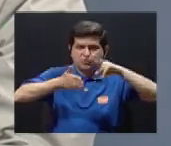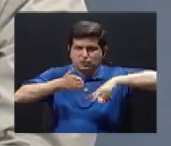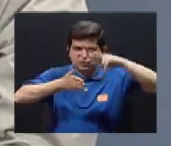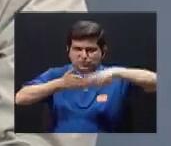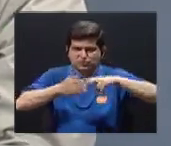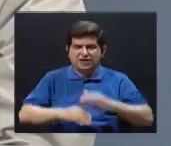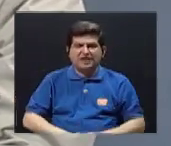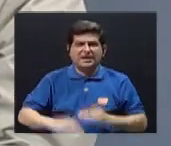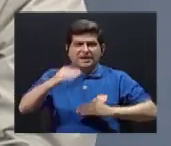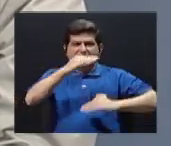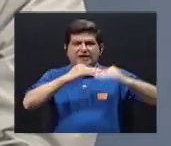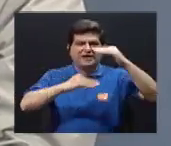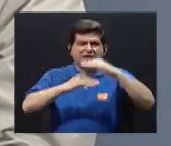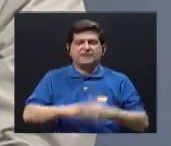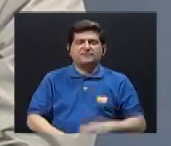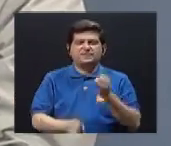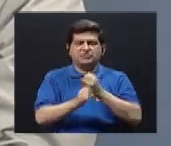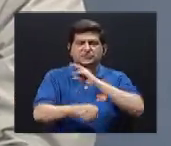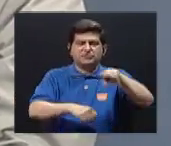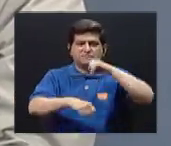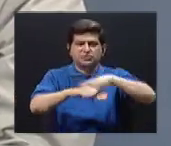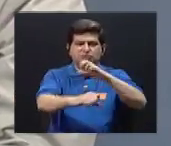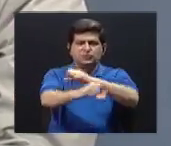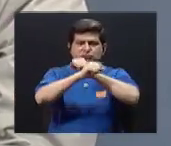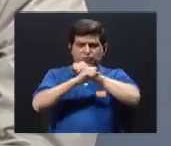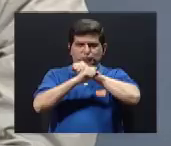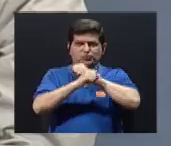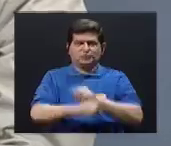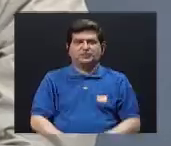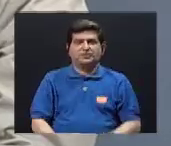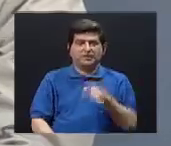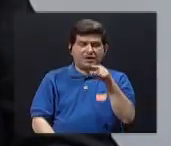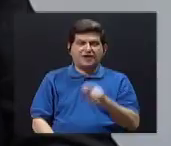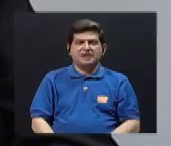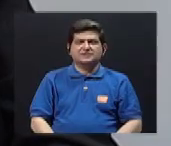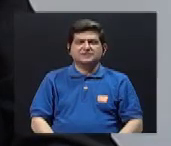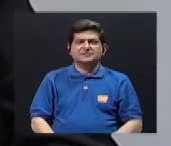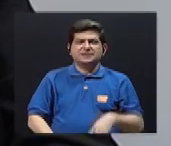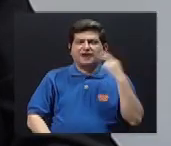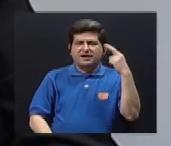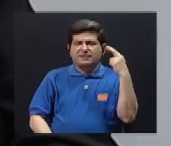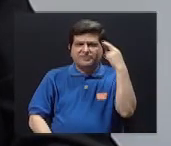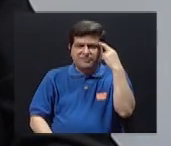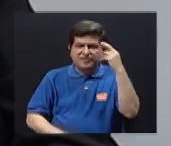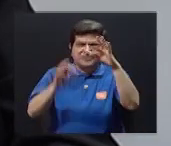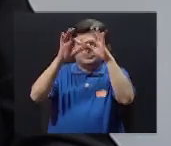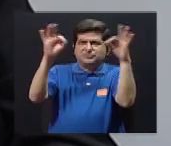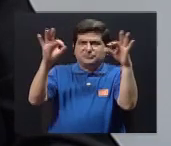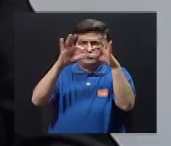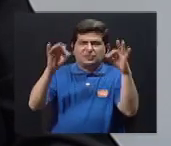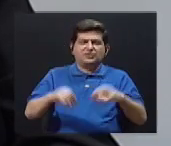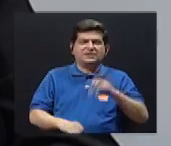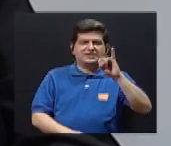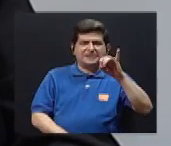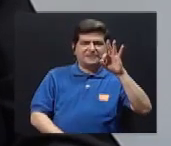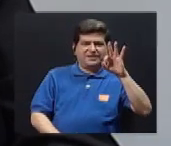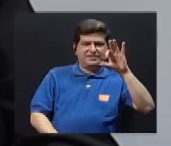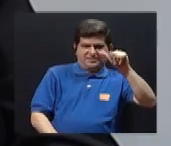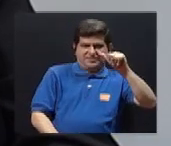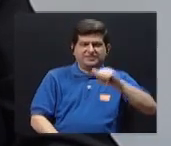ahí en el edificio del Instituto Nacional de Seguros esa reflexión de Isaac Felipe